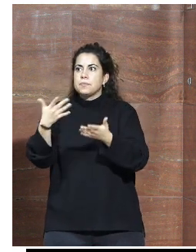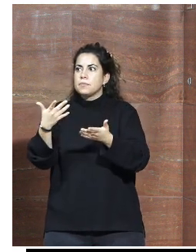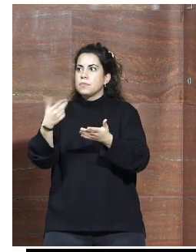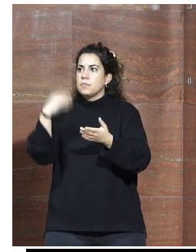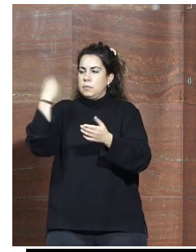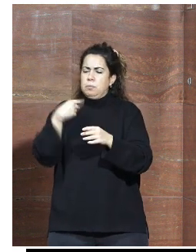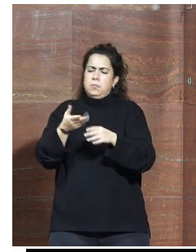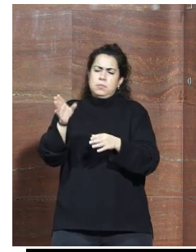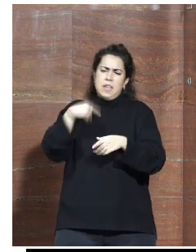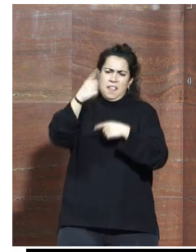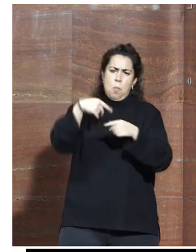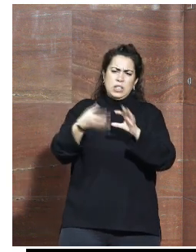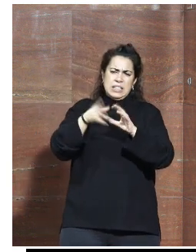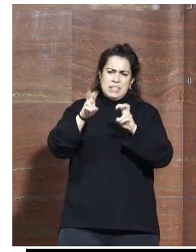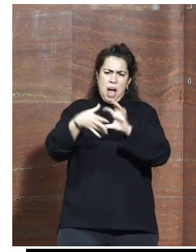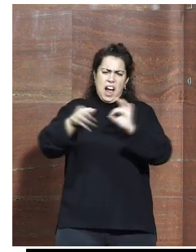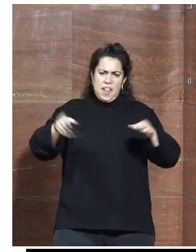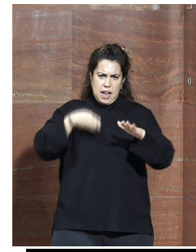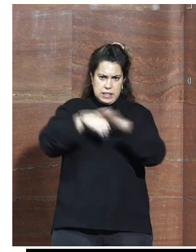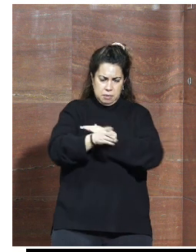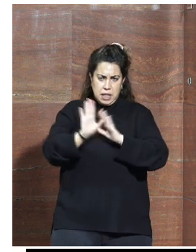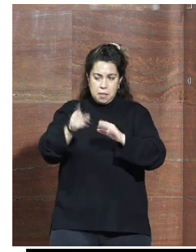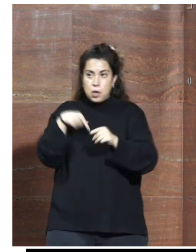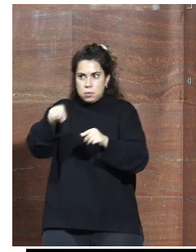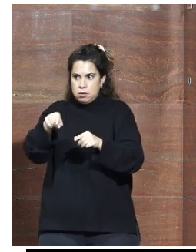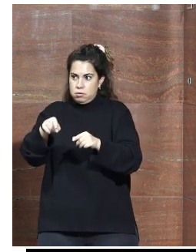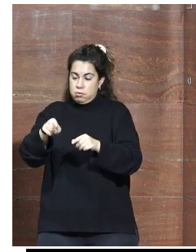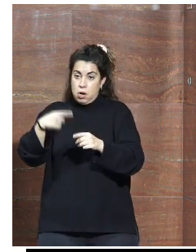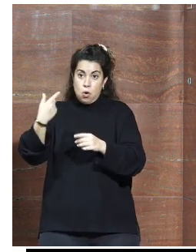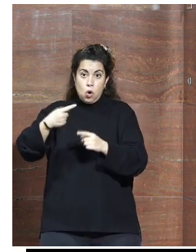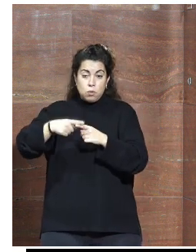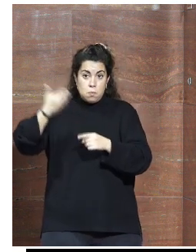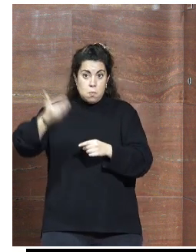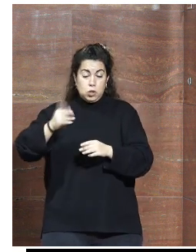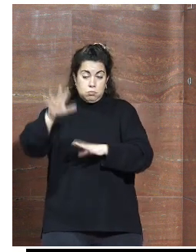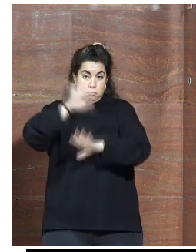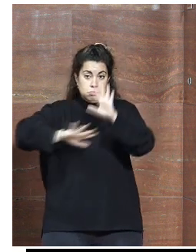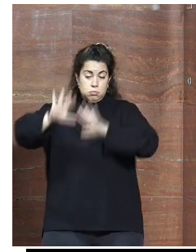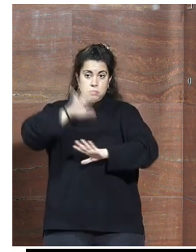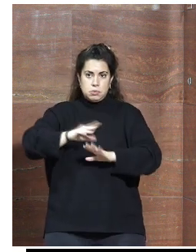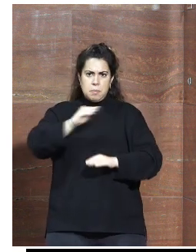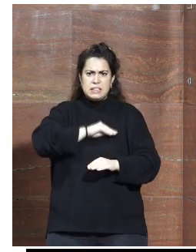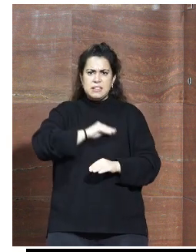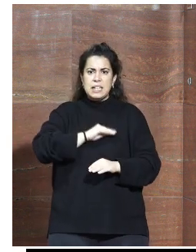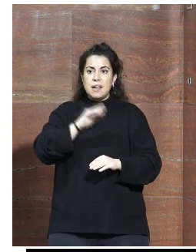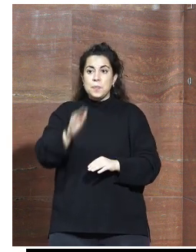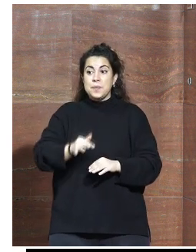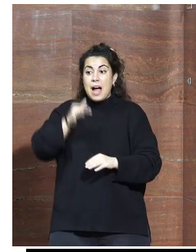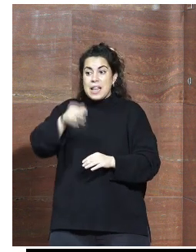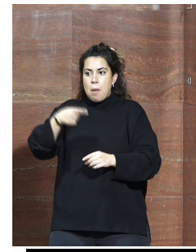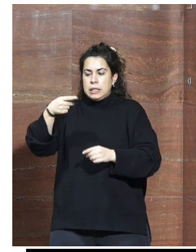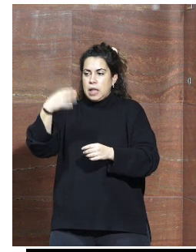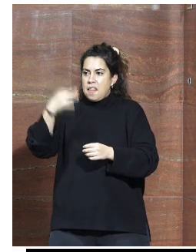cadena de accesibilidad, pero fijaros que es un elemento pues, muy complejo, ¿no? Y además tengo que pasar una serie de